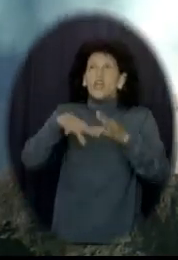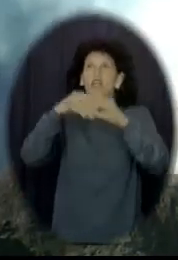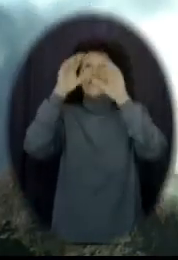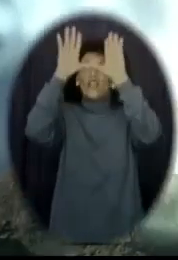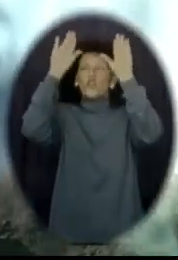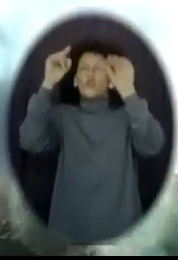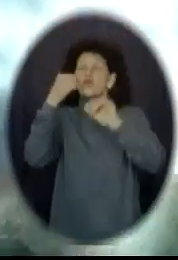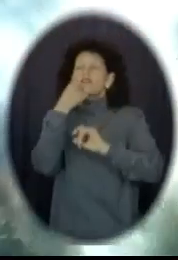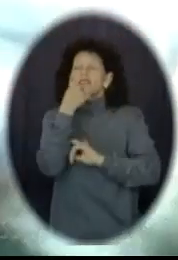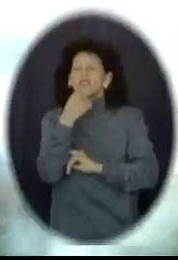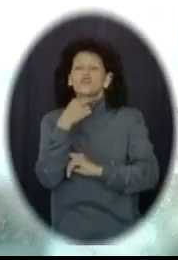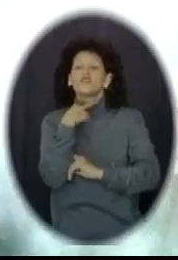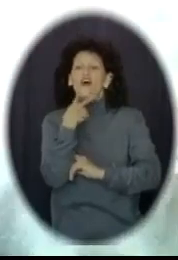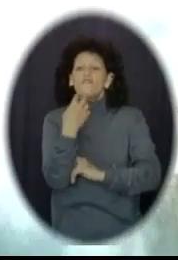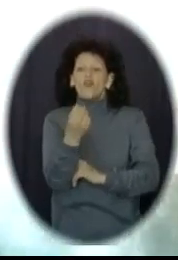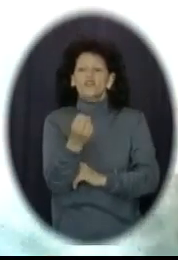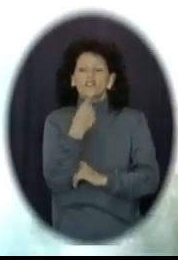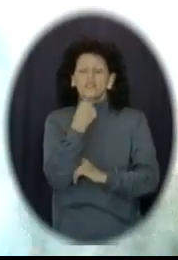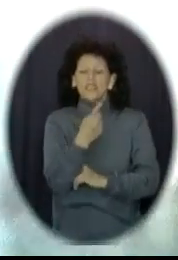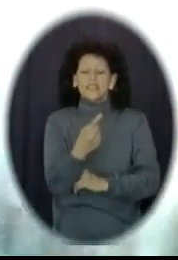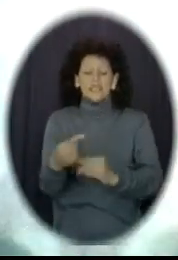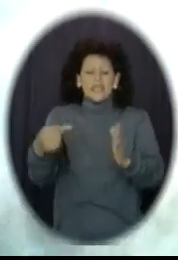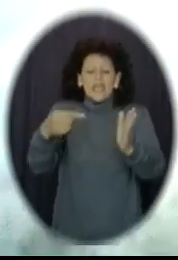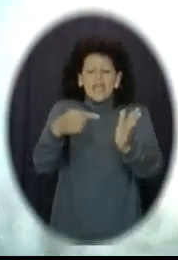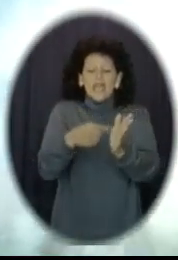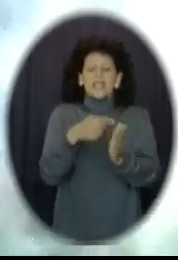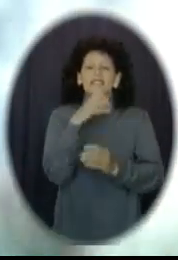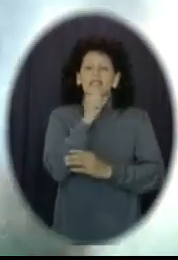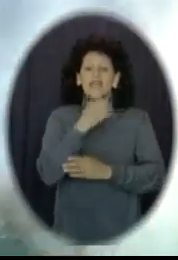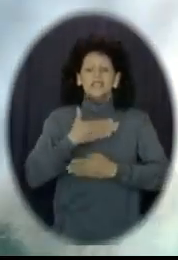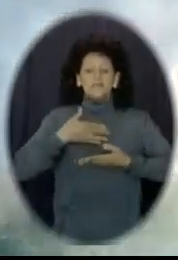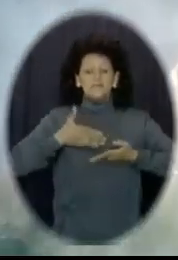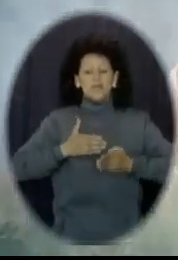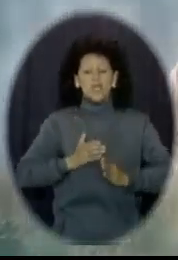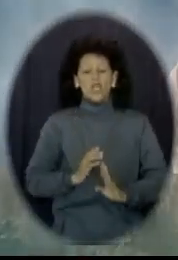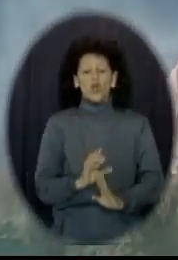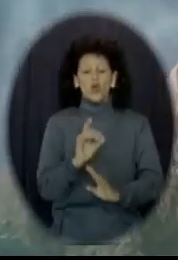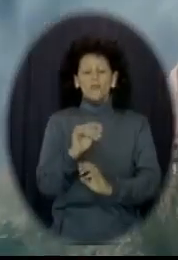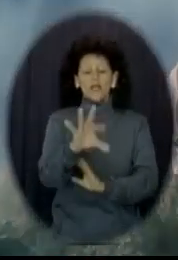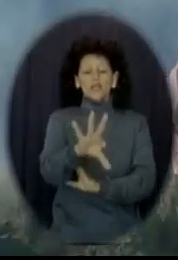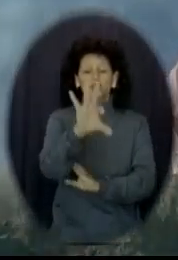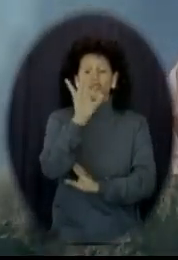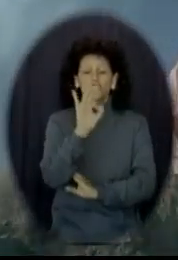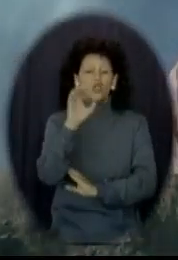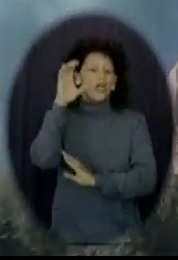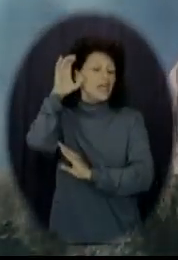dijo: Este es mi hijo amado. Escúchenlo.